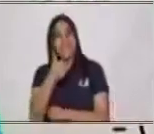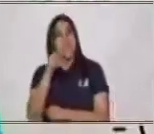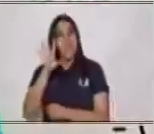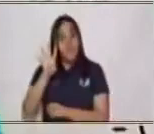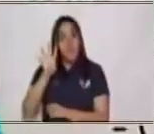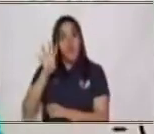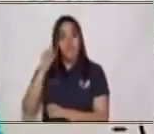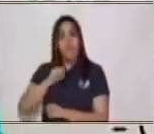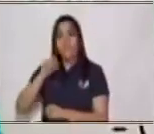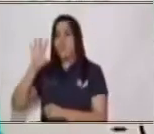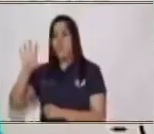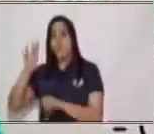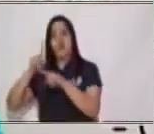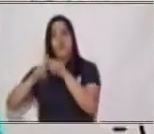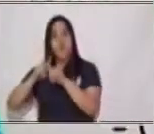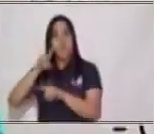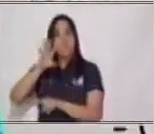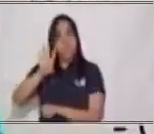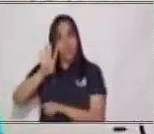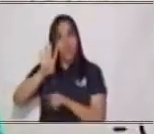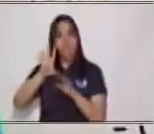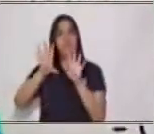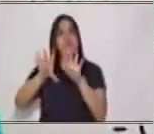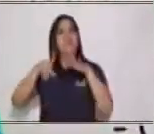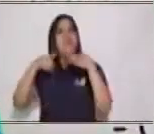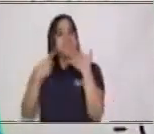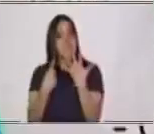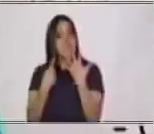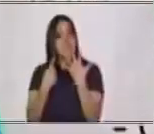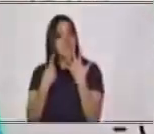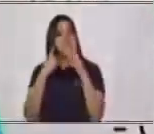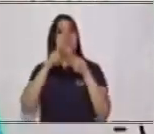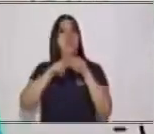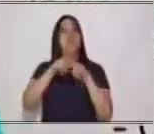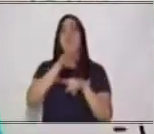4. 4 por 4 por 4.